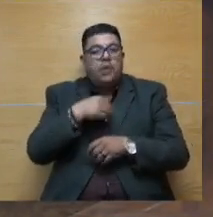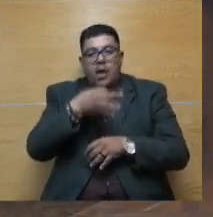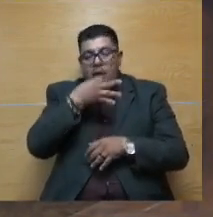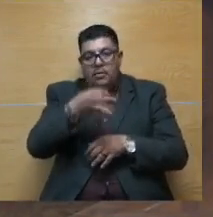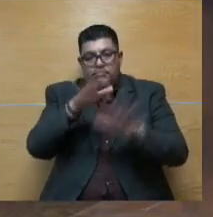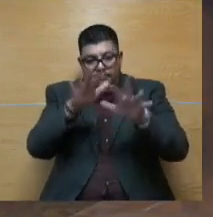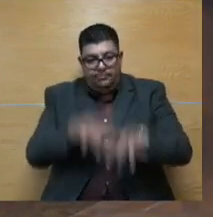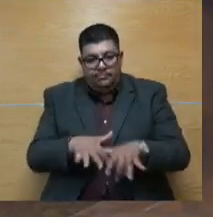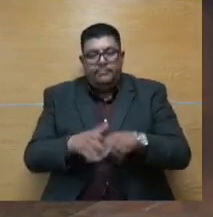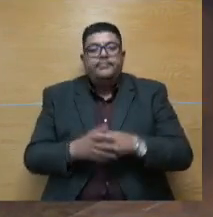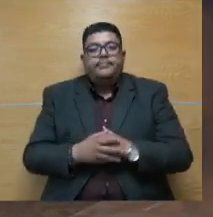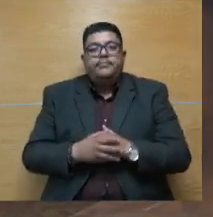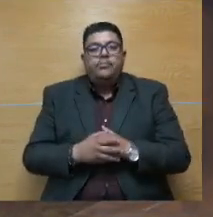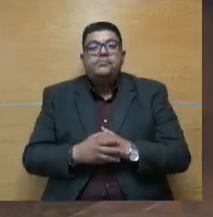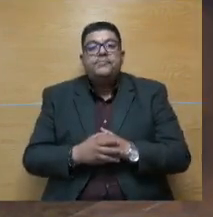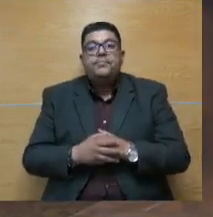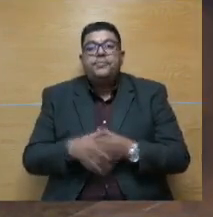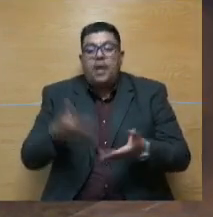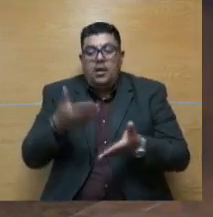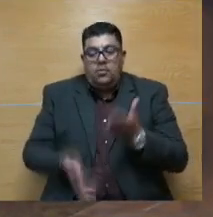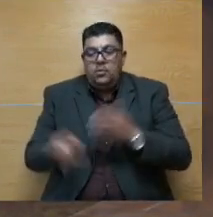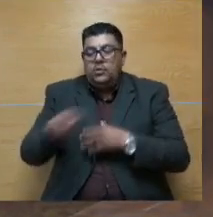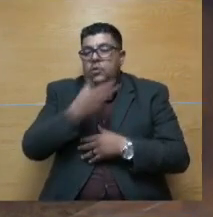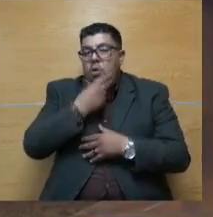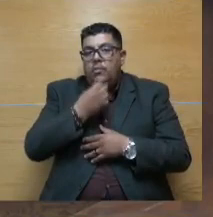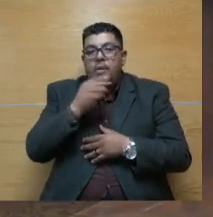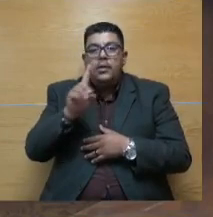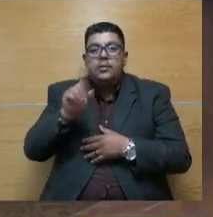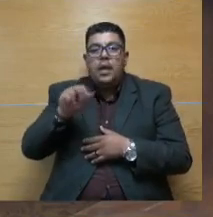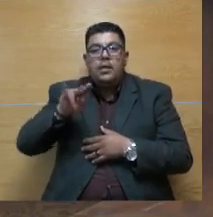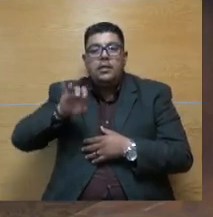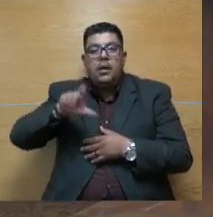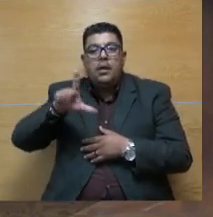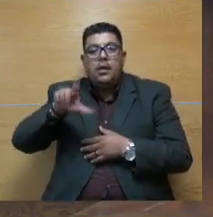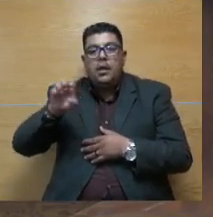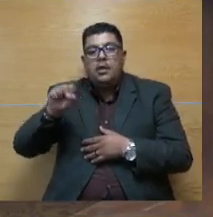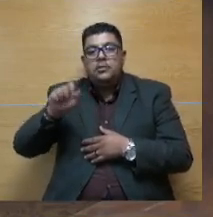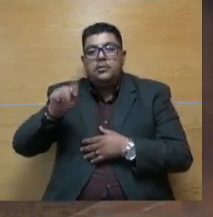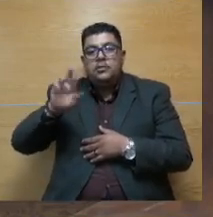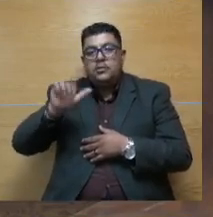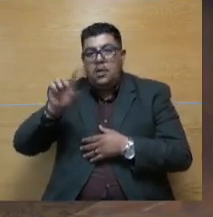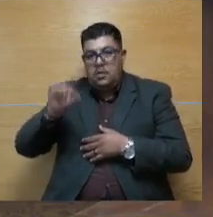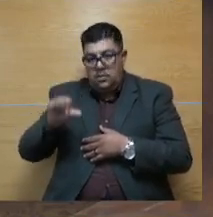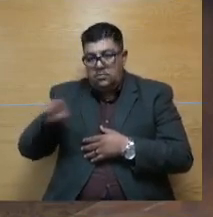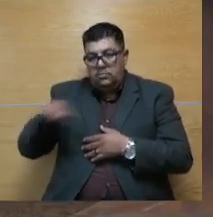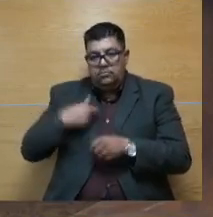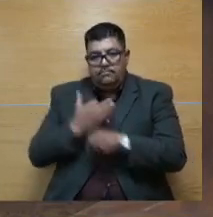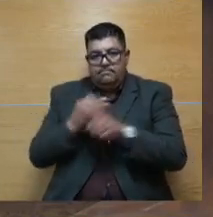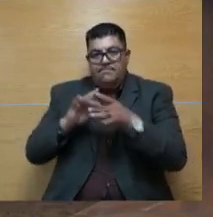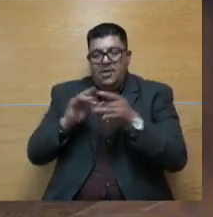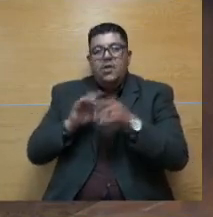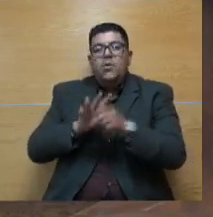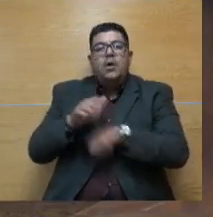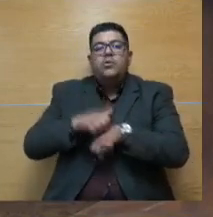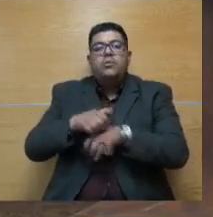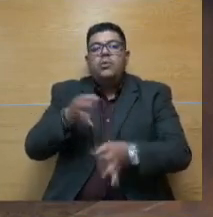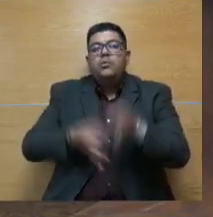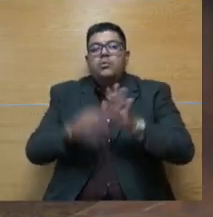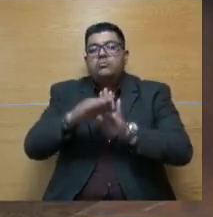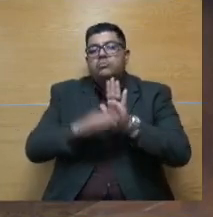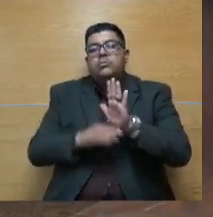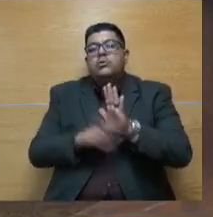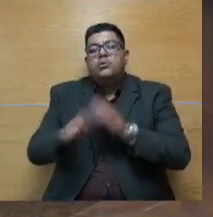la sentencia solito ahora al secretario Daniel Estrada García rinda la cuenta relativa a los proyectos de resolución de los juicios de la ciudadanía